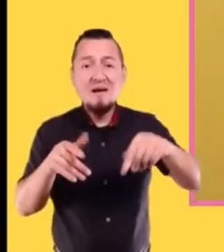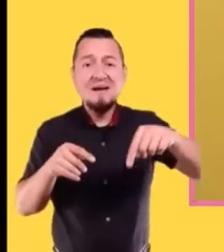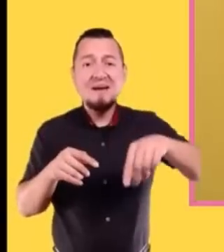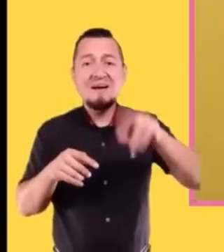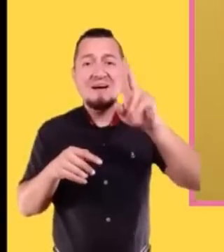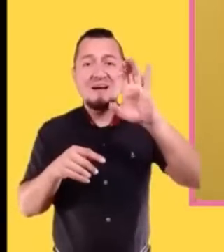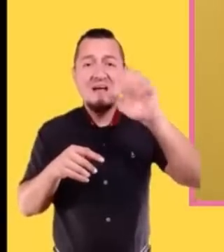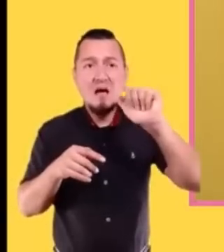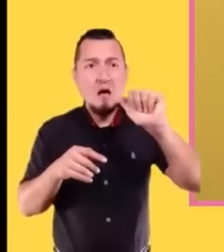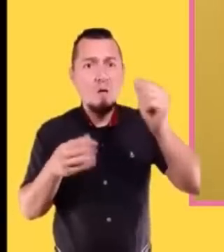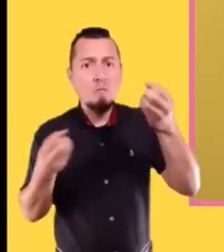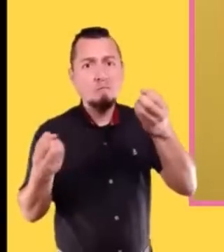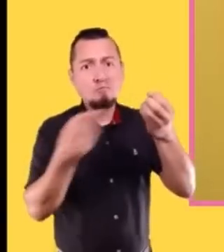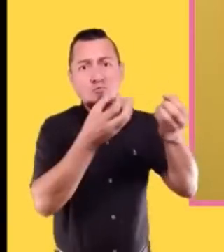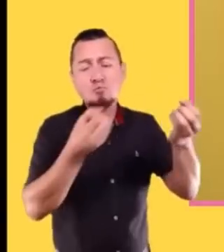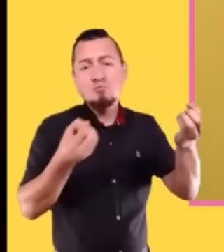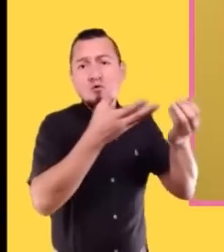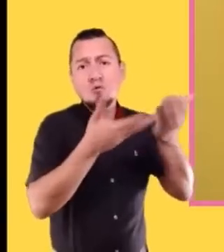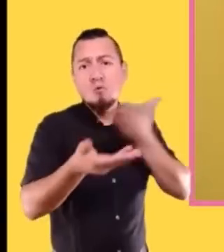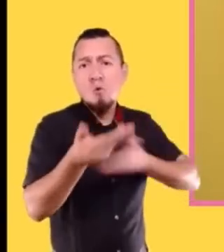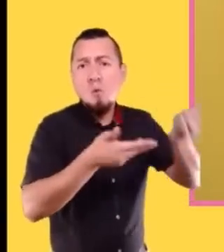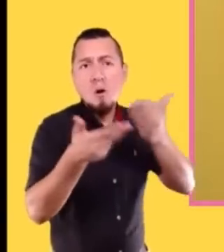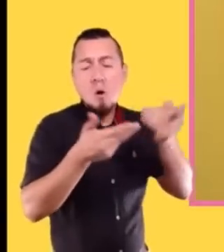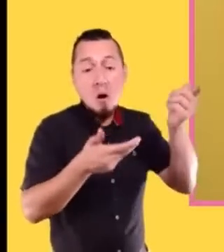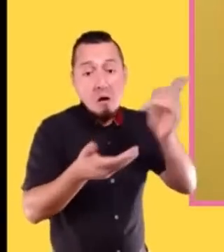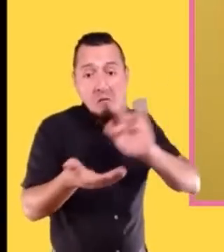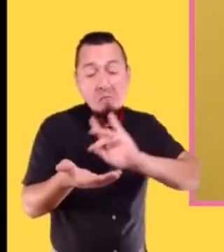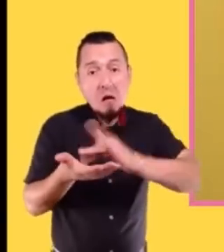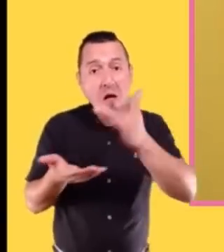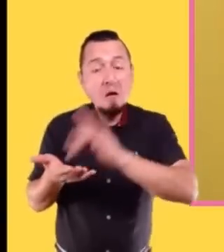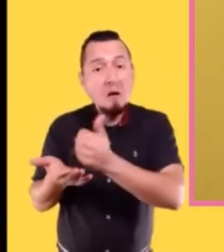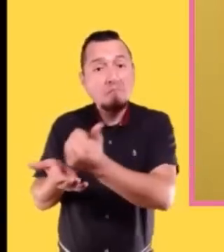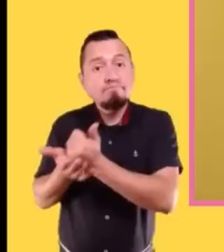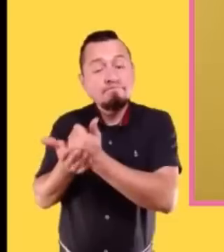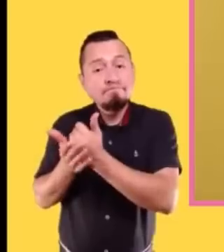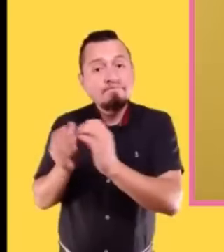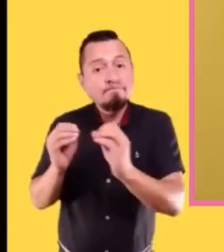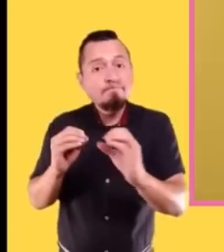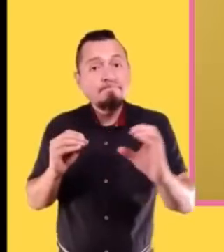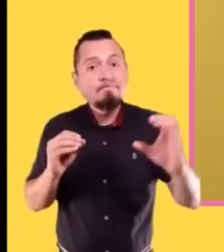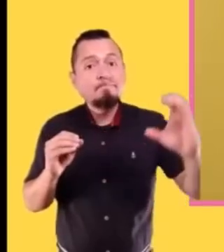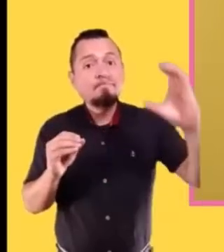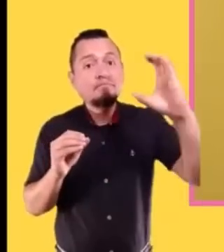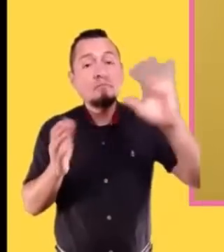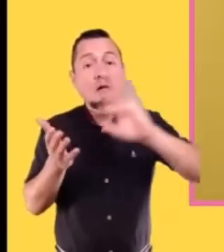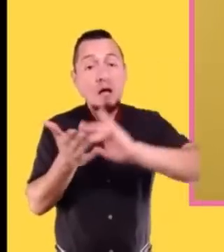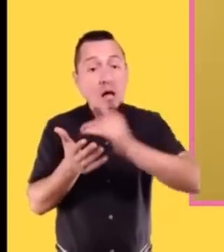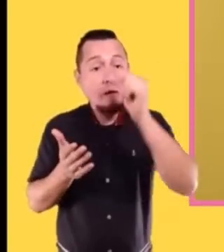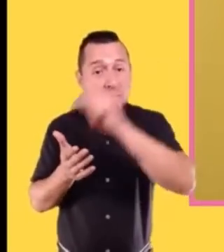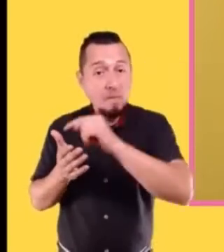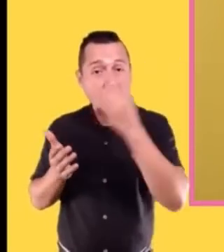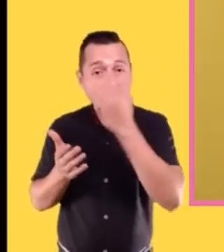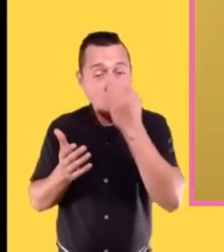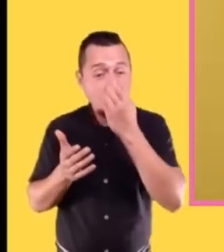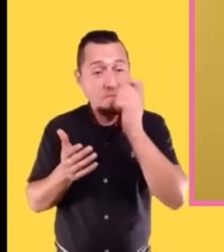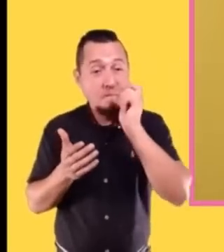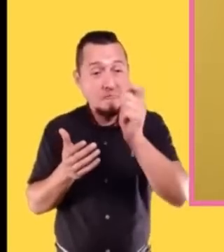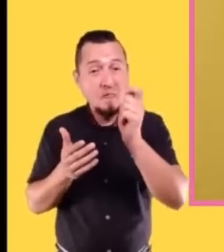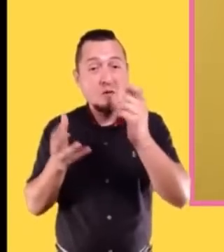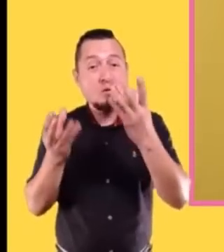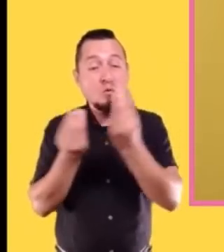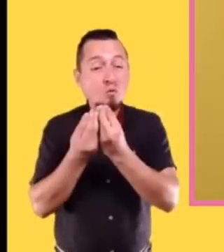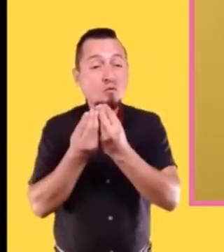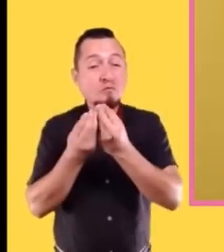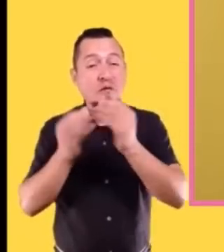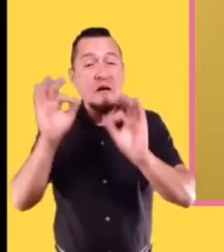la nueva escuela mexicana con el proyecto Recrea. Un currículum integrado, es decir, no ver a las asignaturas aisladas, el